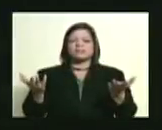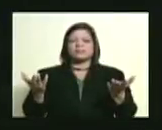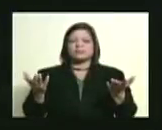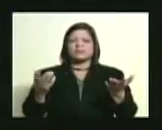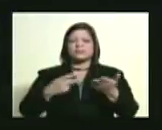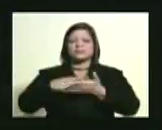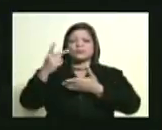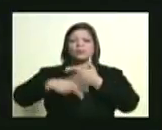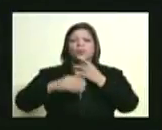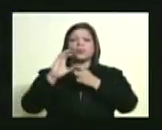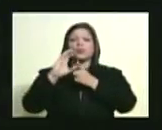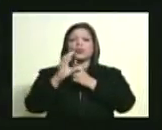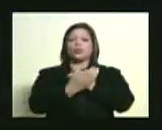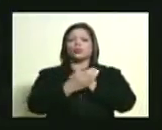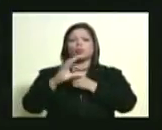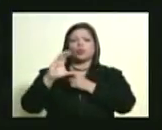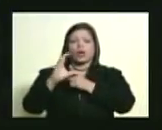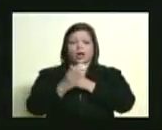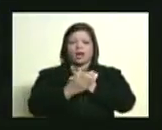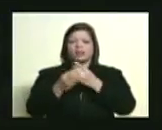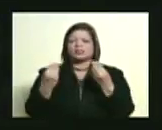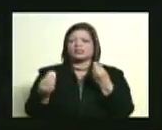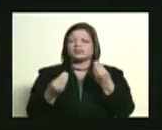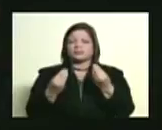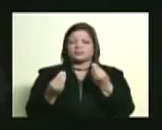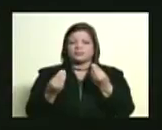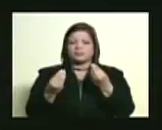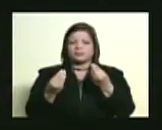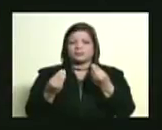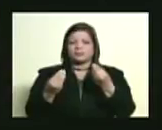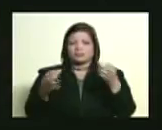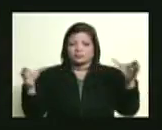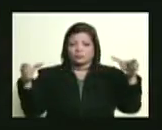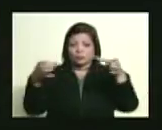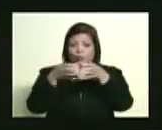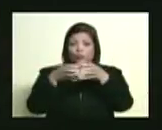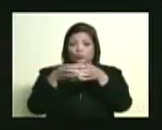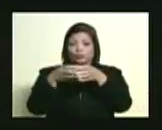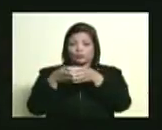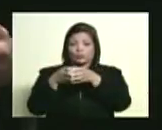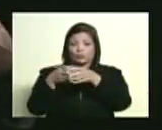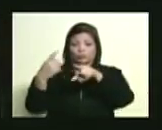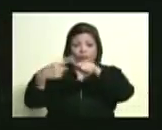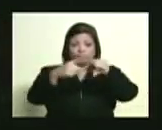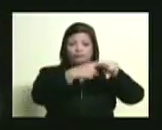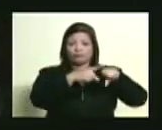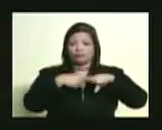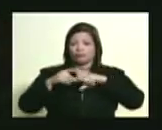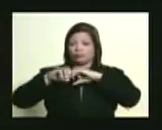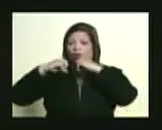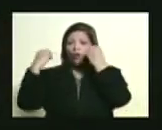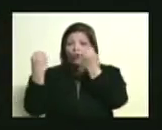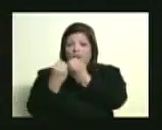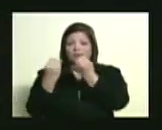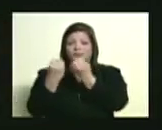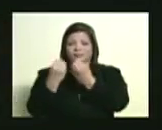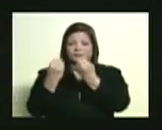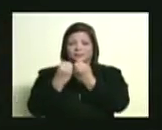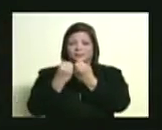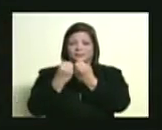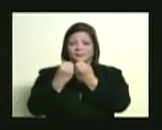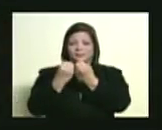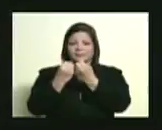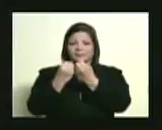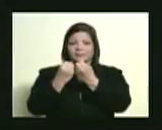propuesta cultural, militante, que aglutina a distintas organizaciones